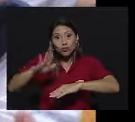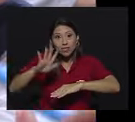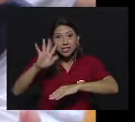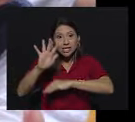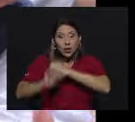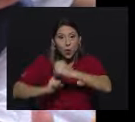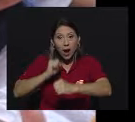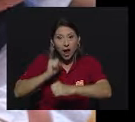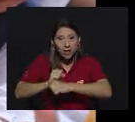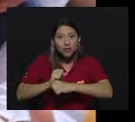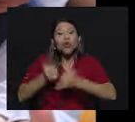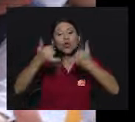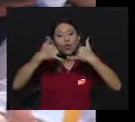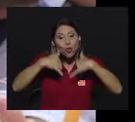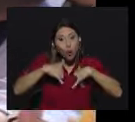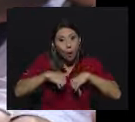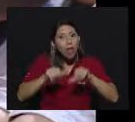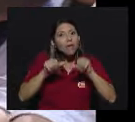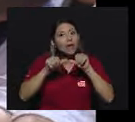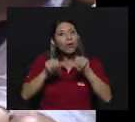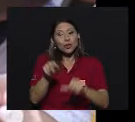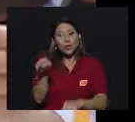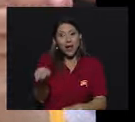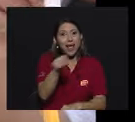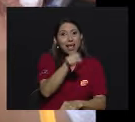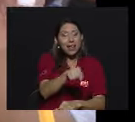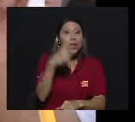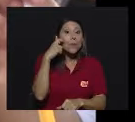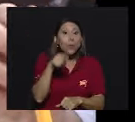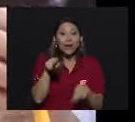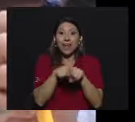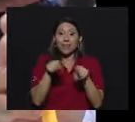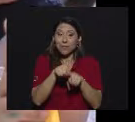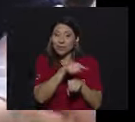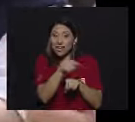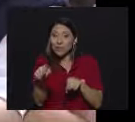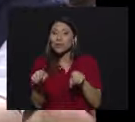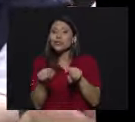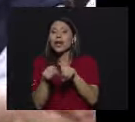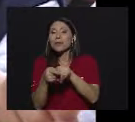permanecen en esas opciones porque además tienen otros pluses, ¿verdad? Que no solo es